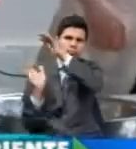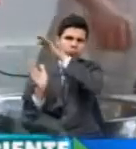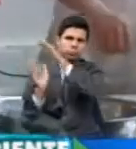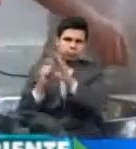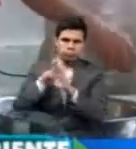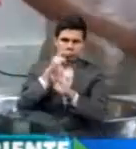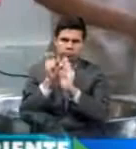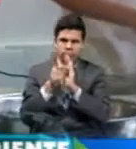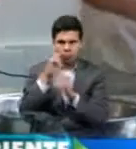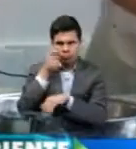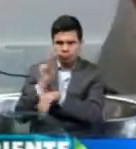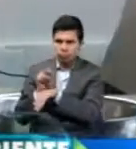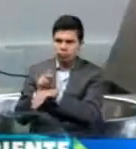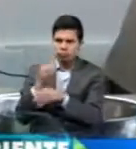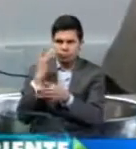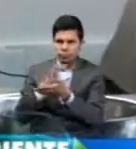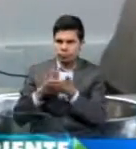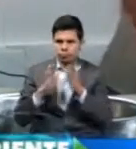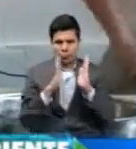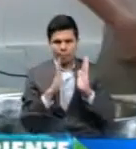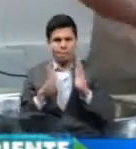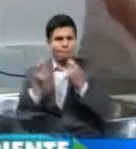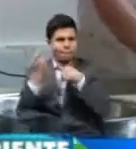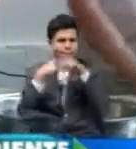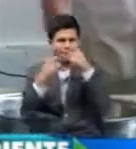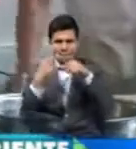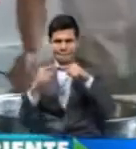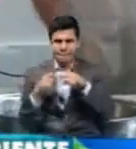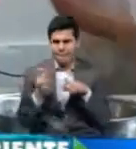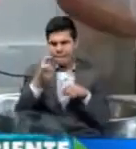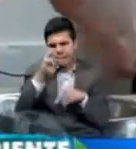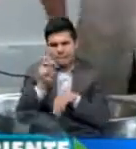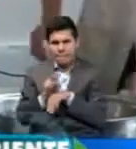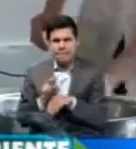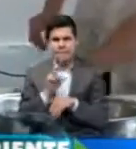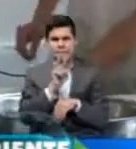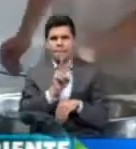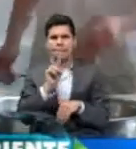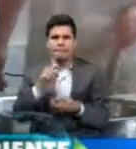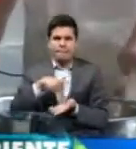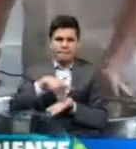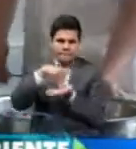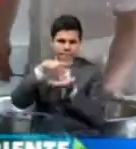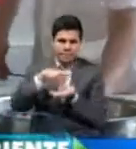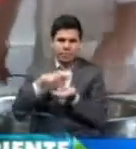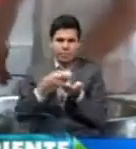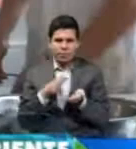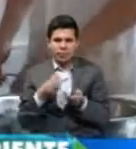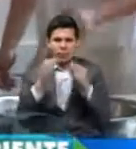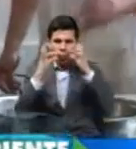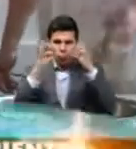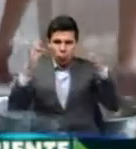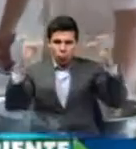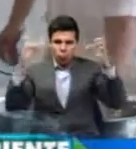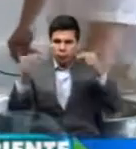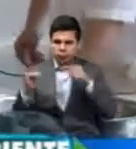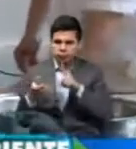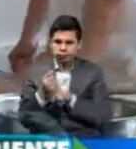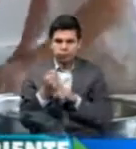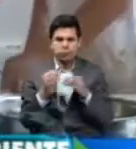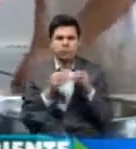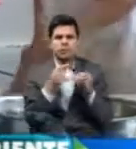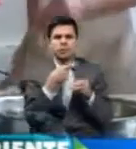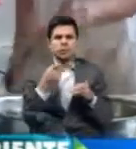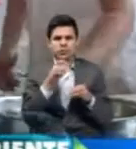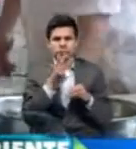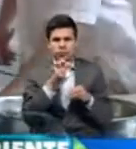los puestos de control, pues desde allí fueron decomisados más de 22 kilos de bagre en descomposición, al igual que 199 kilos